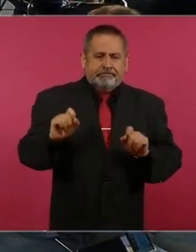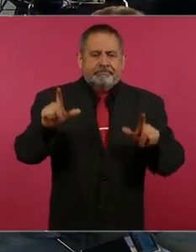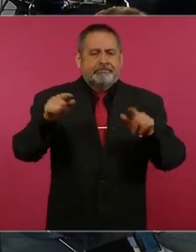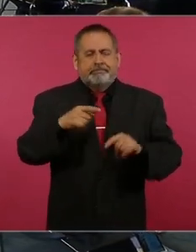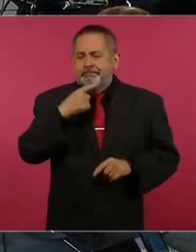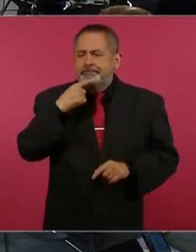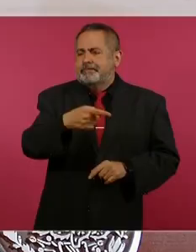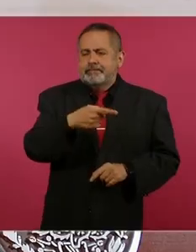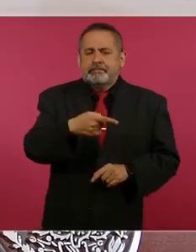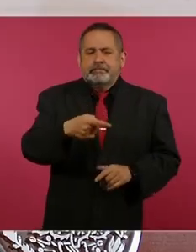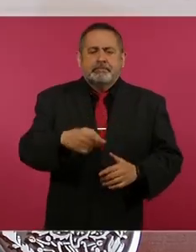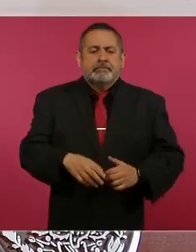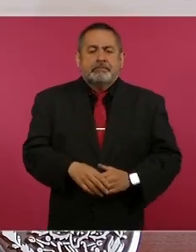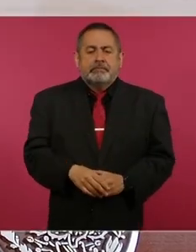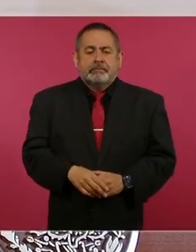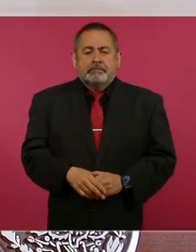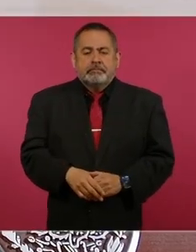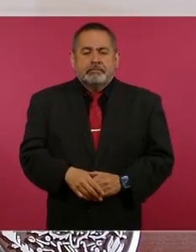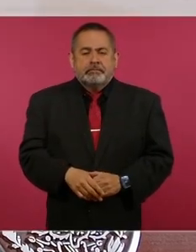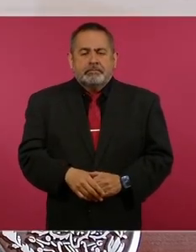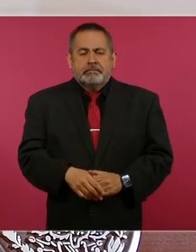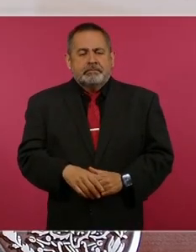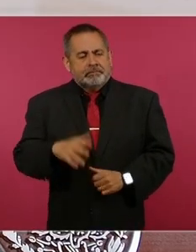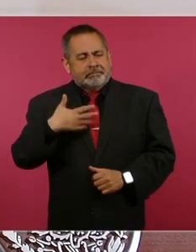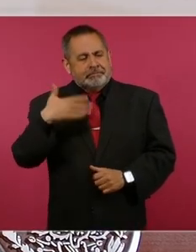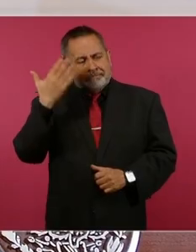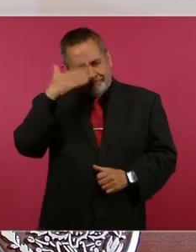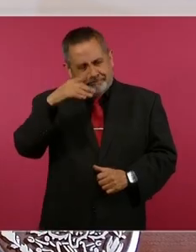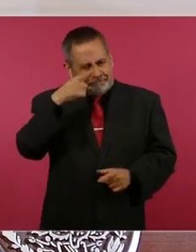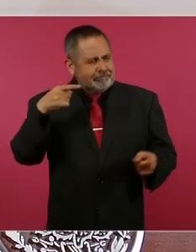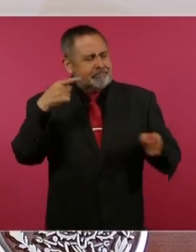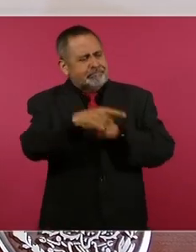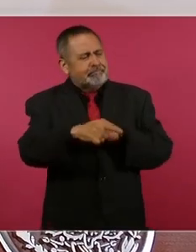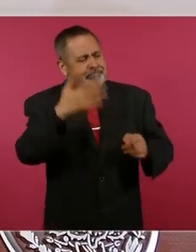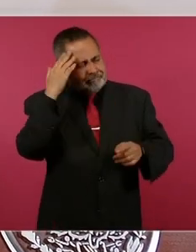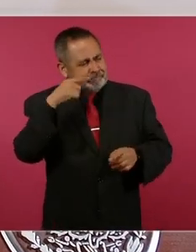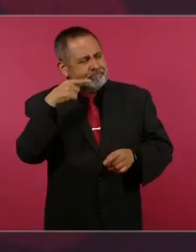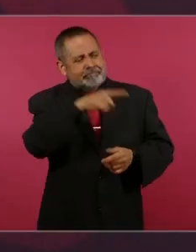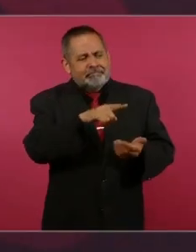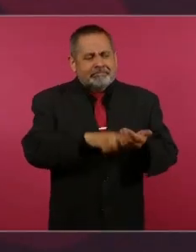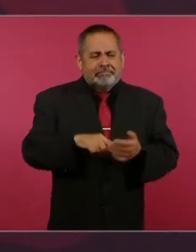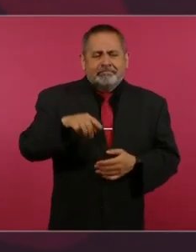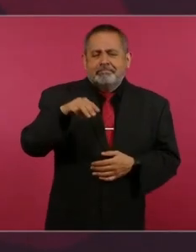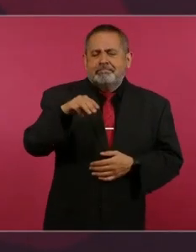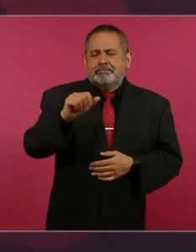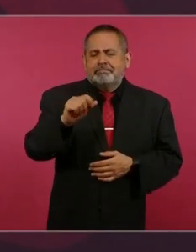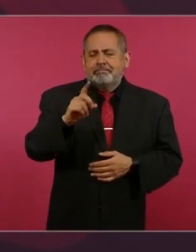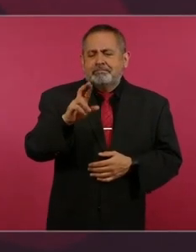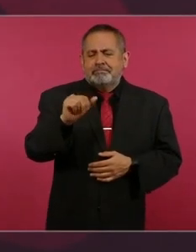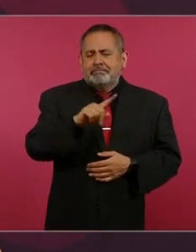dice de que ya sabemos que Madrazo te apoya, ¿no?